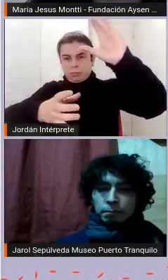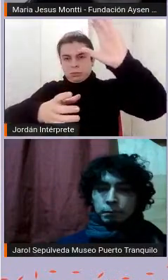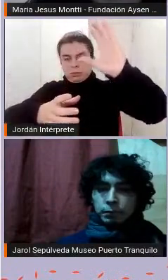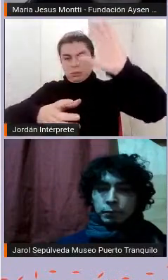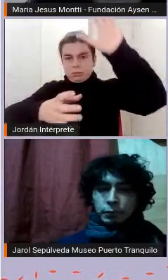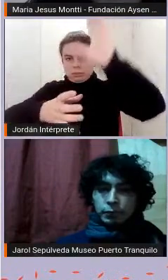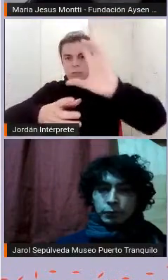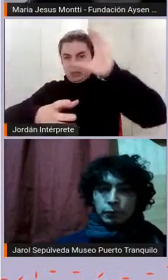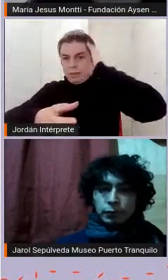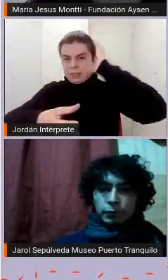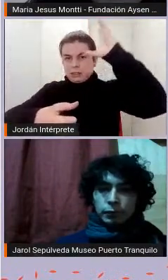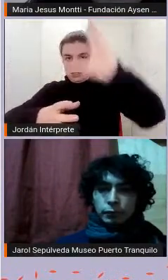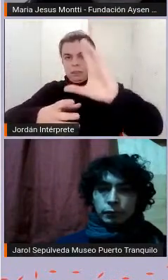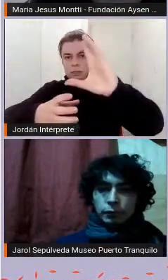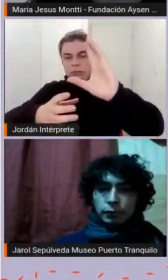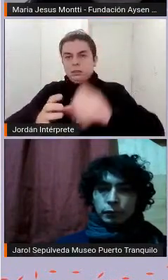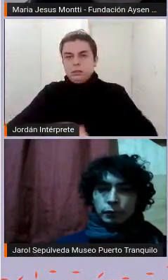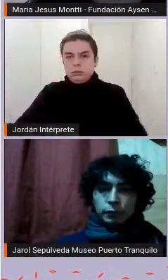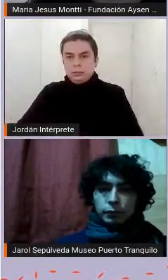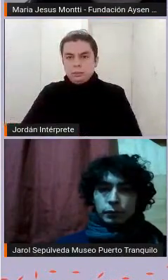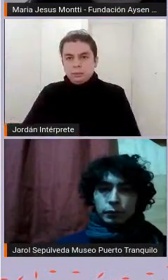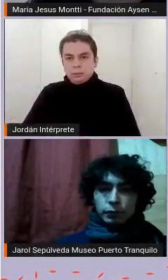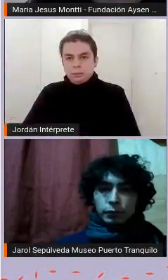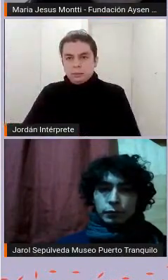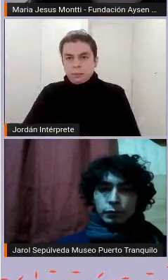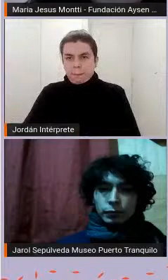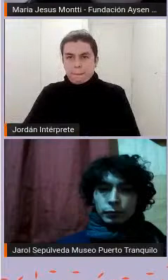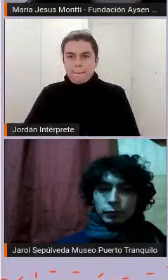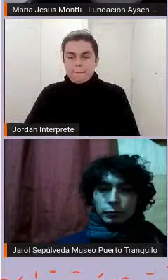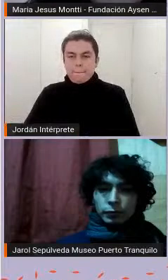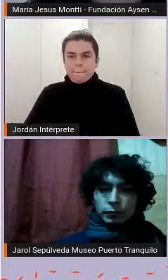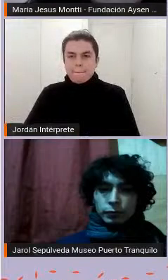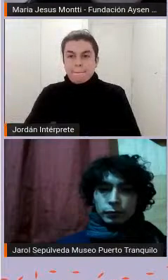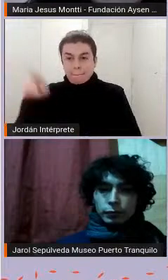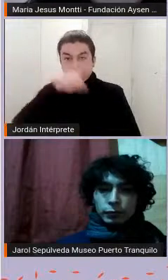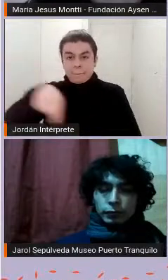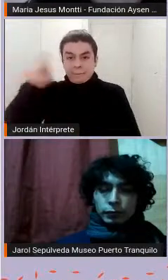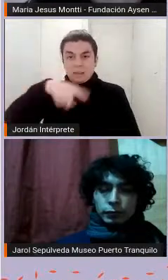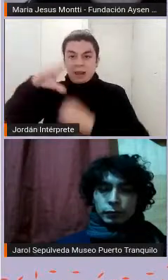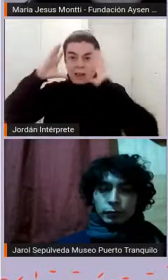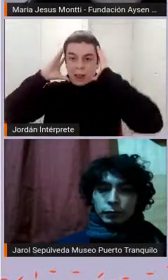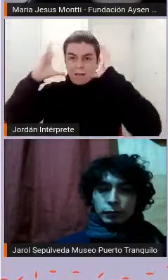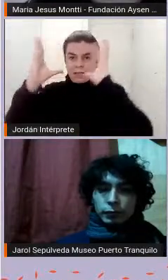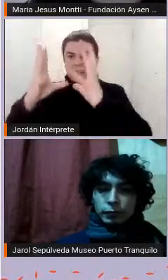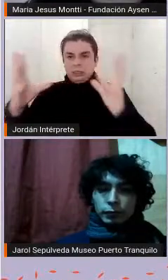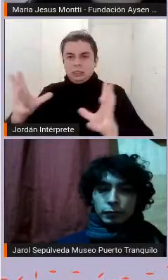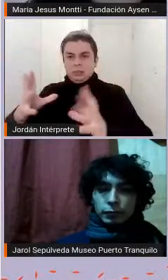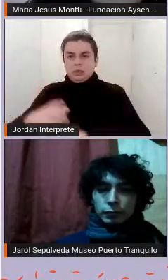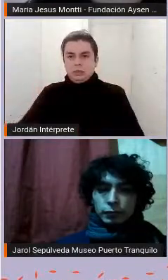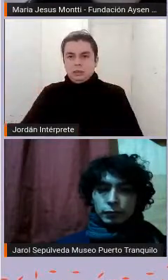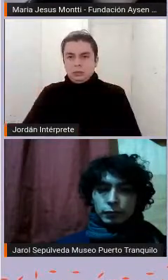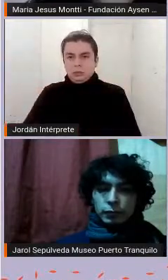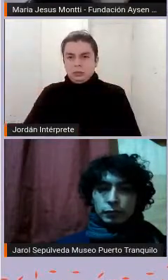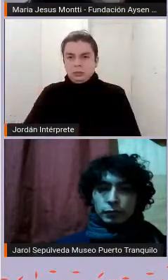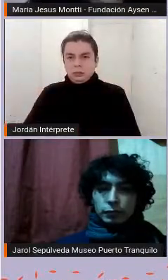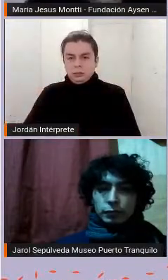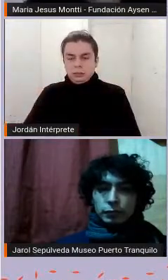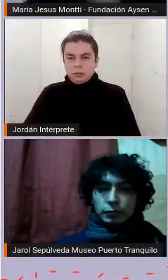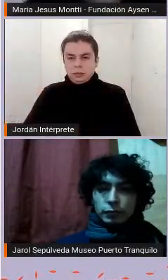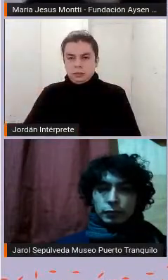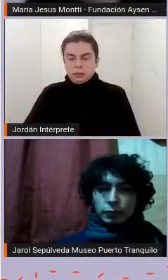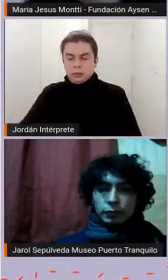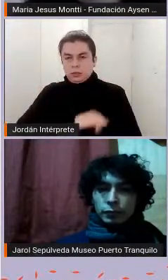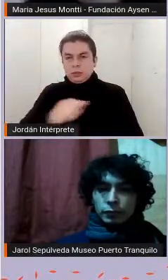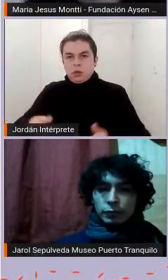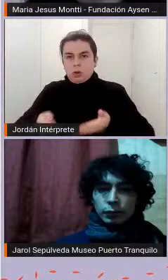Momentos precisos en que va a ser cargada la cabeza de ballena al Zodiac para luego ser llevado